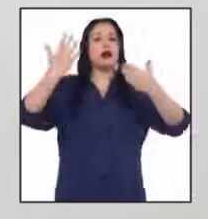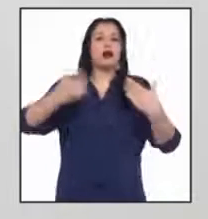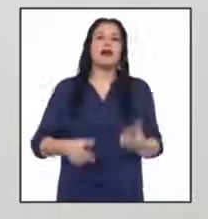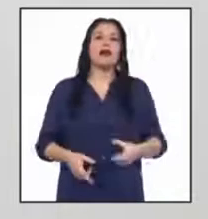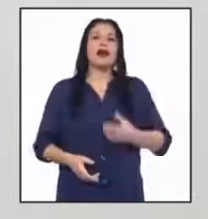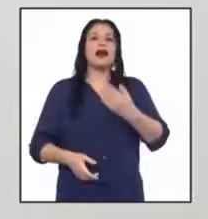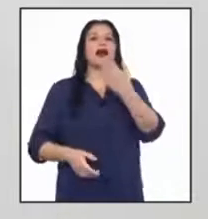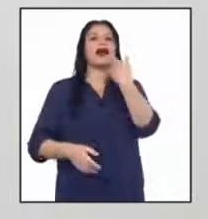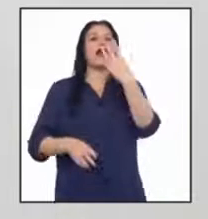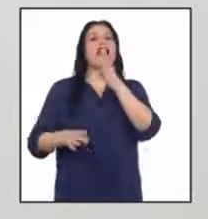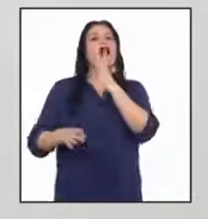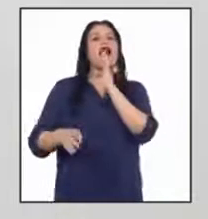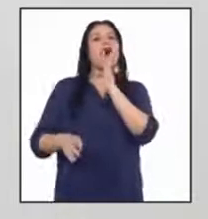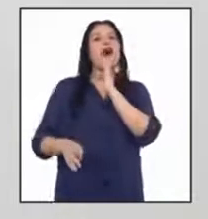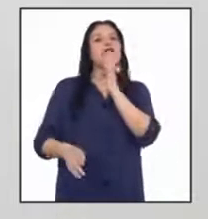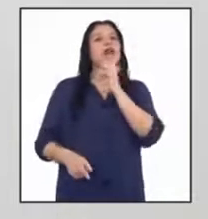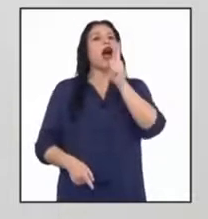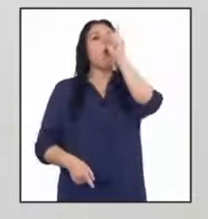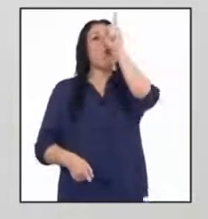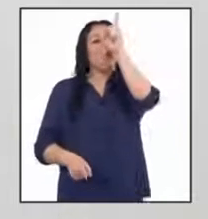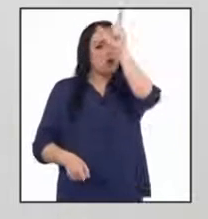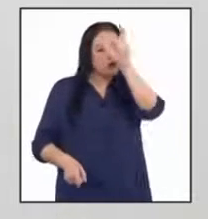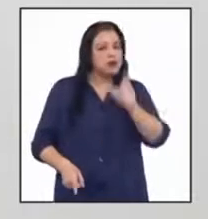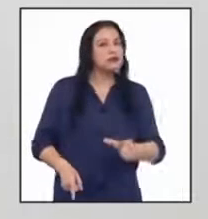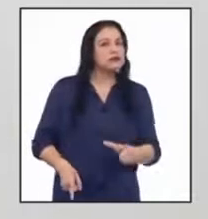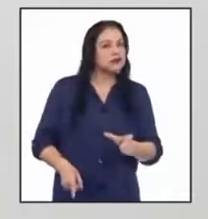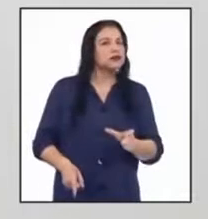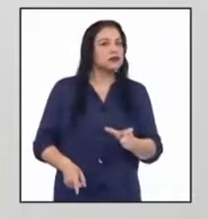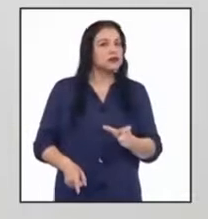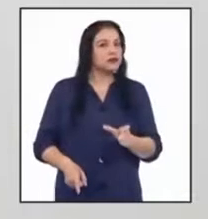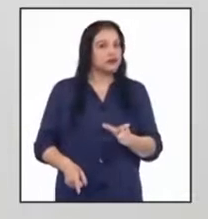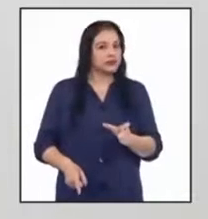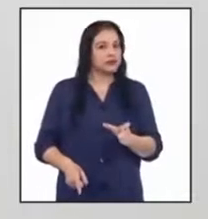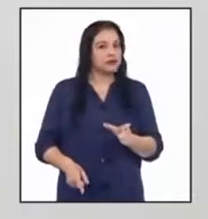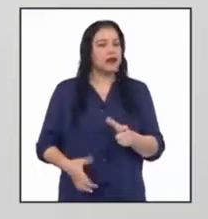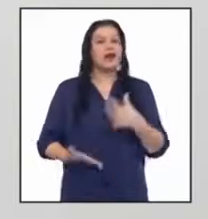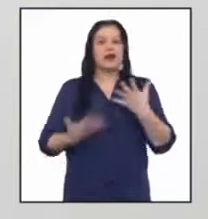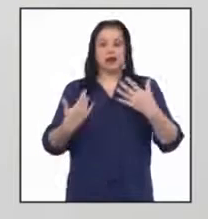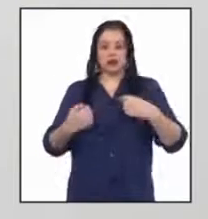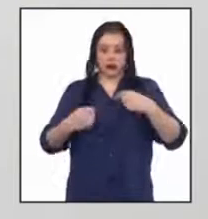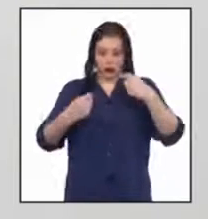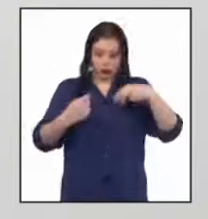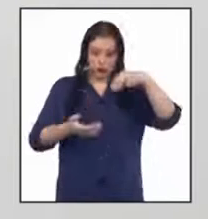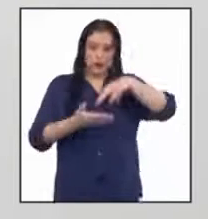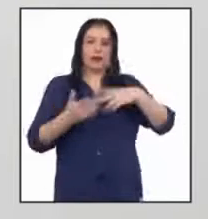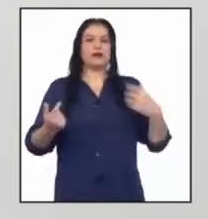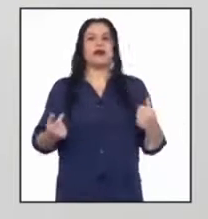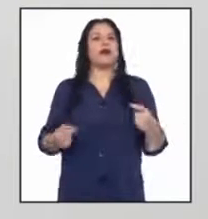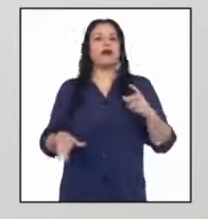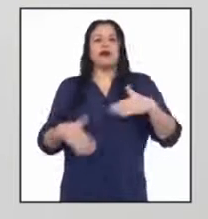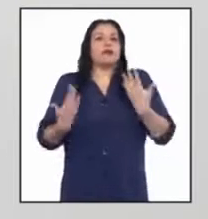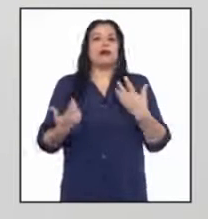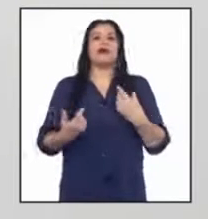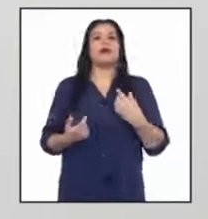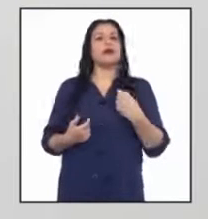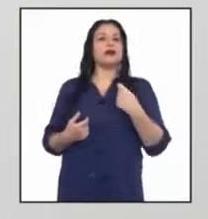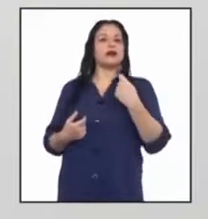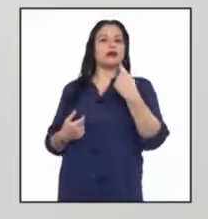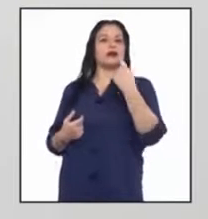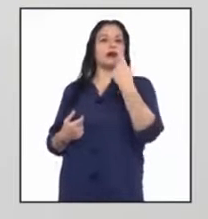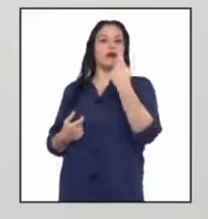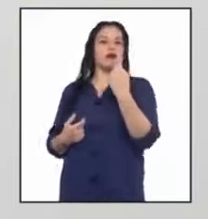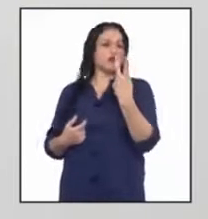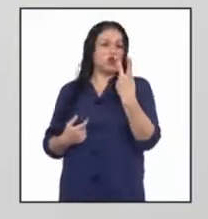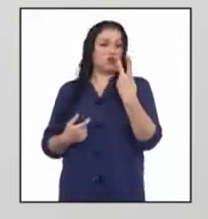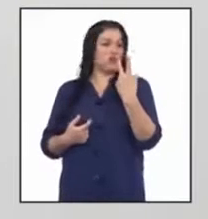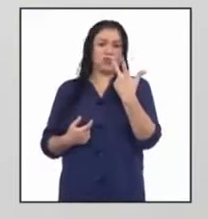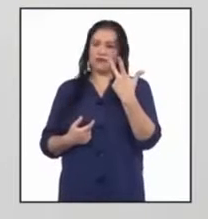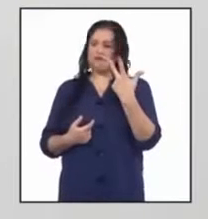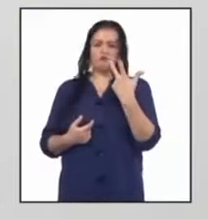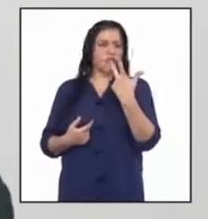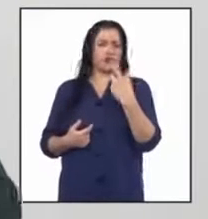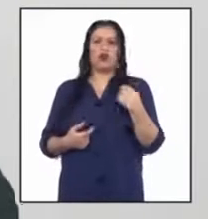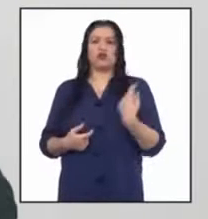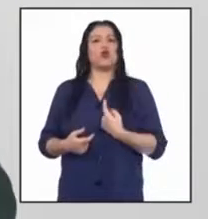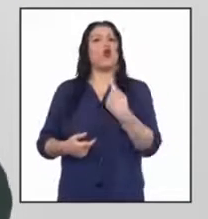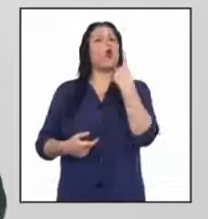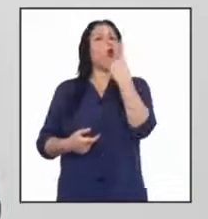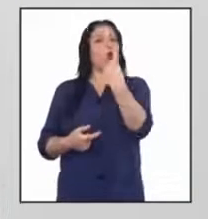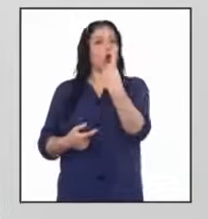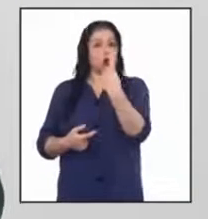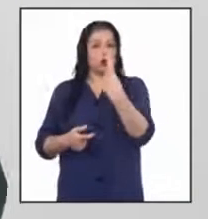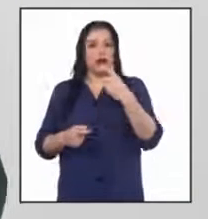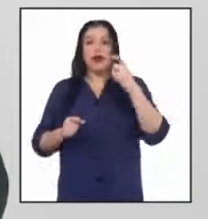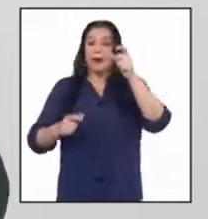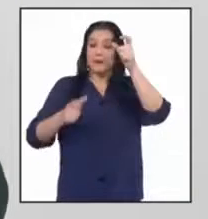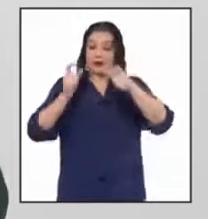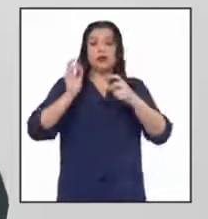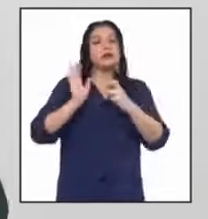que habla un solo personaje. Es decir, en el escenario no puede haber más de una persona. El personaje